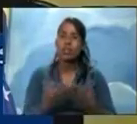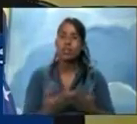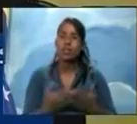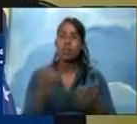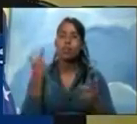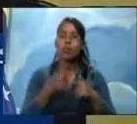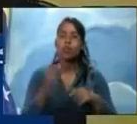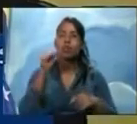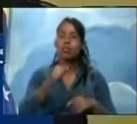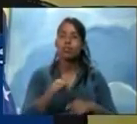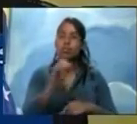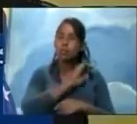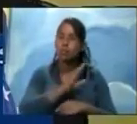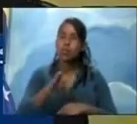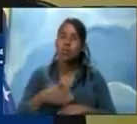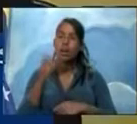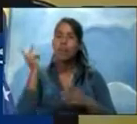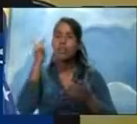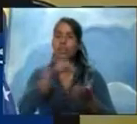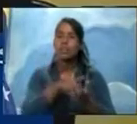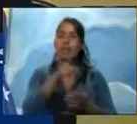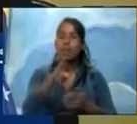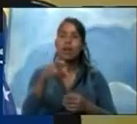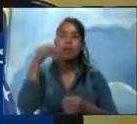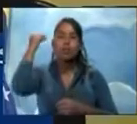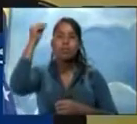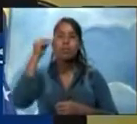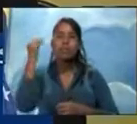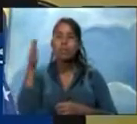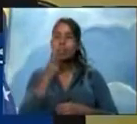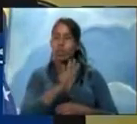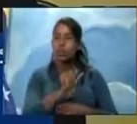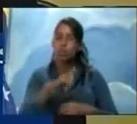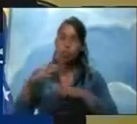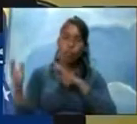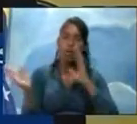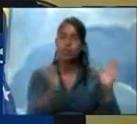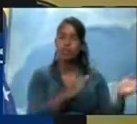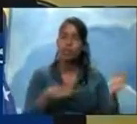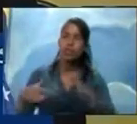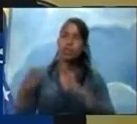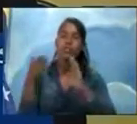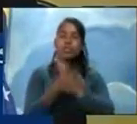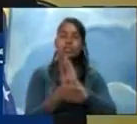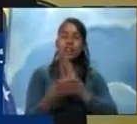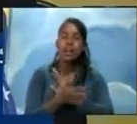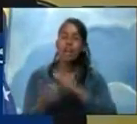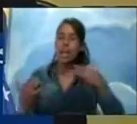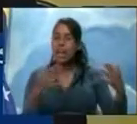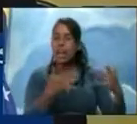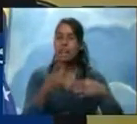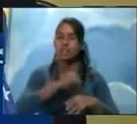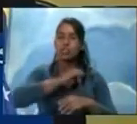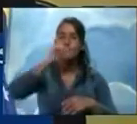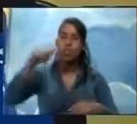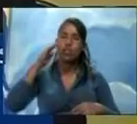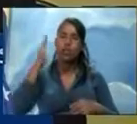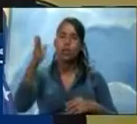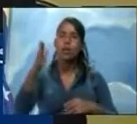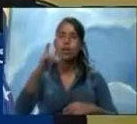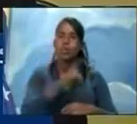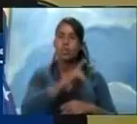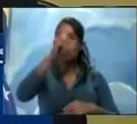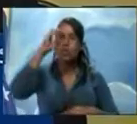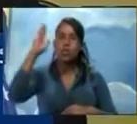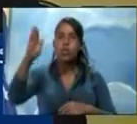sí me atrevo a llegar a pensar que estos 4 vientos representan el ejército de Jehová, o sea, el ejército